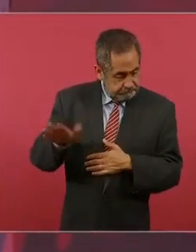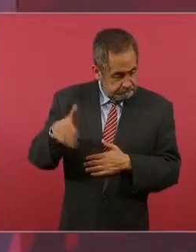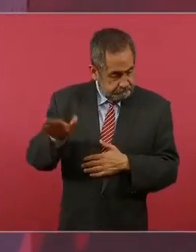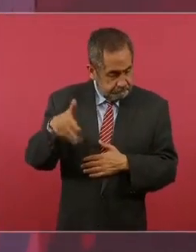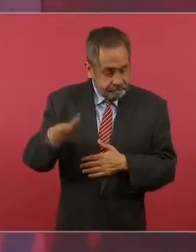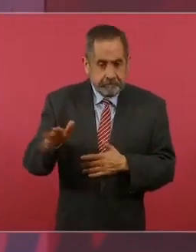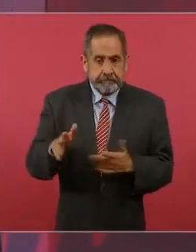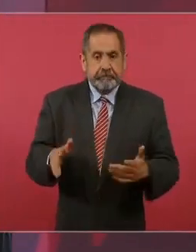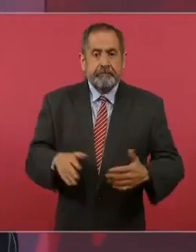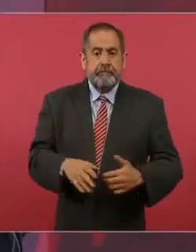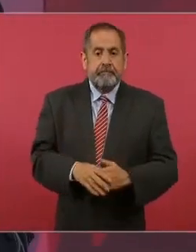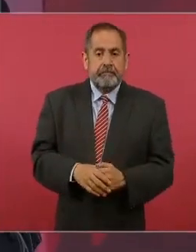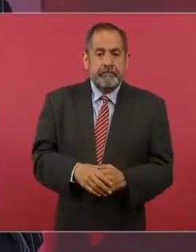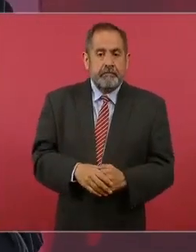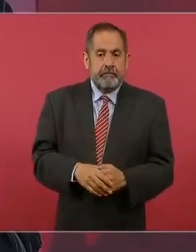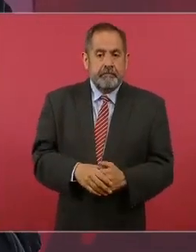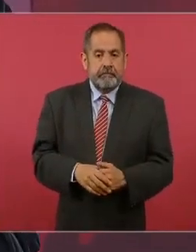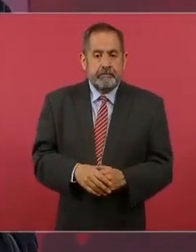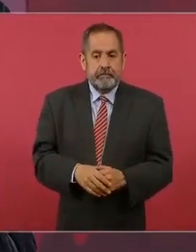el ala.